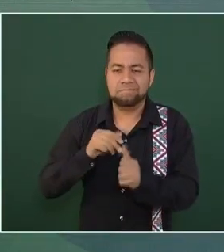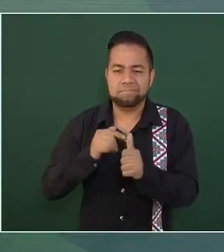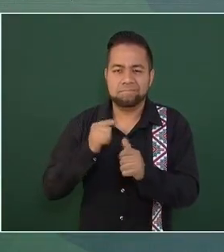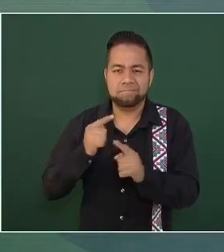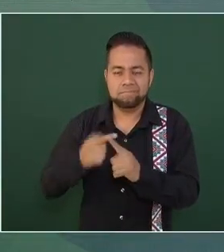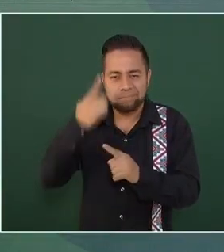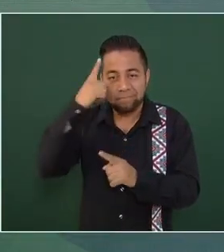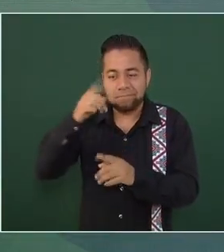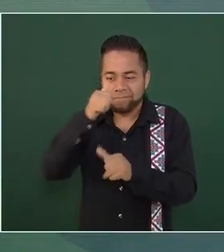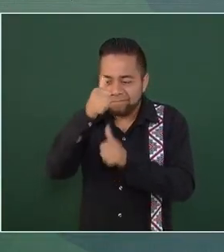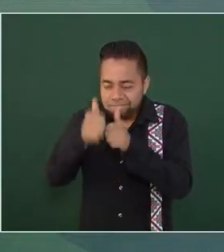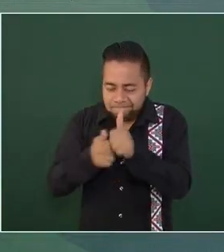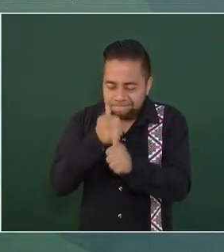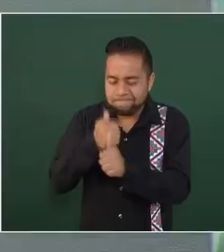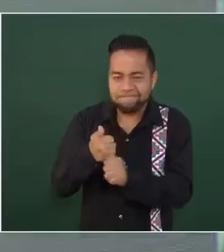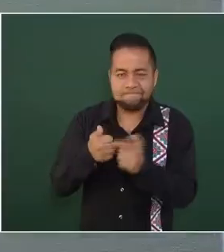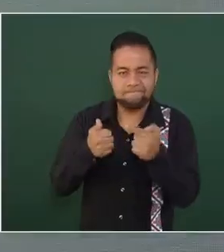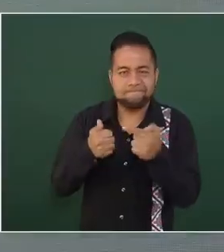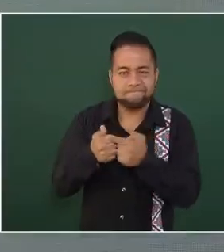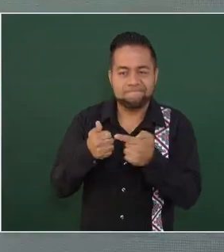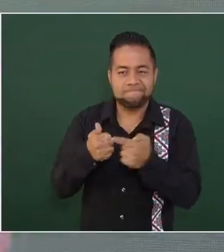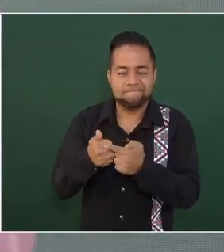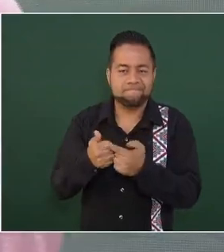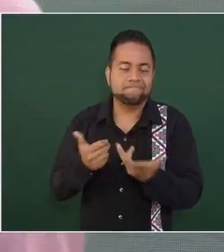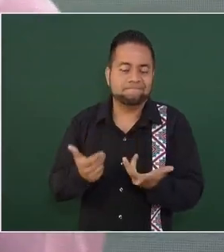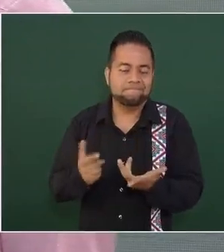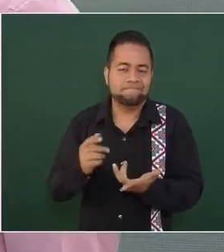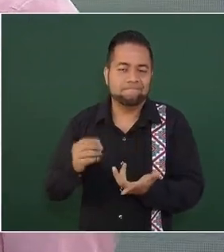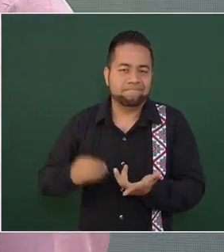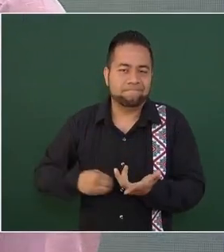yo diría que de gente buena